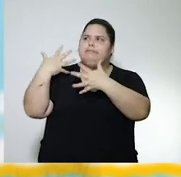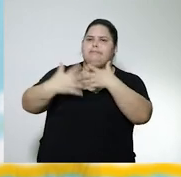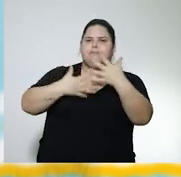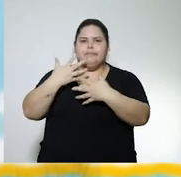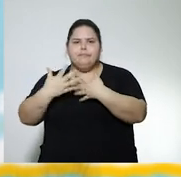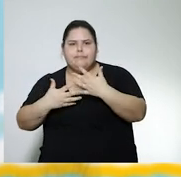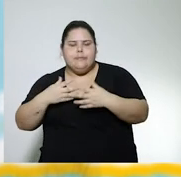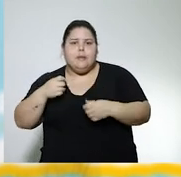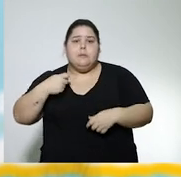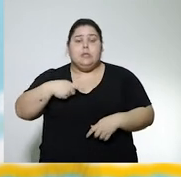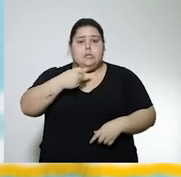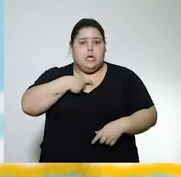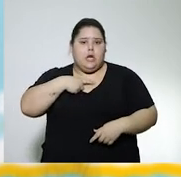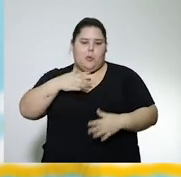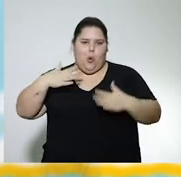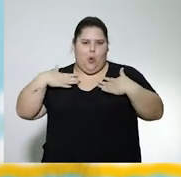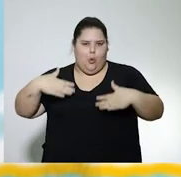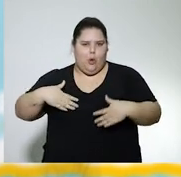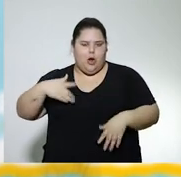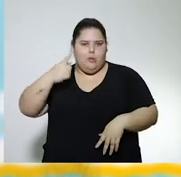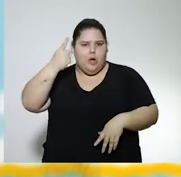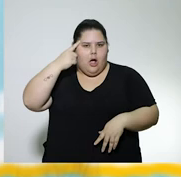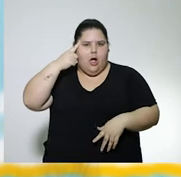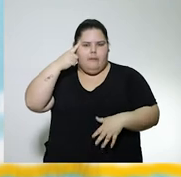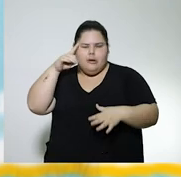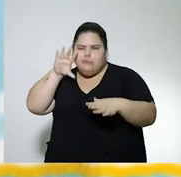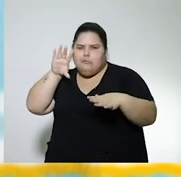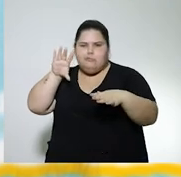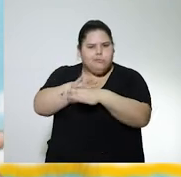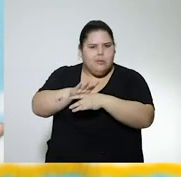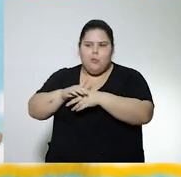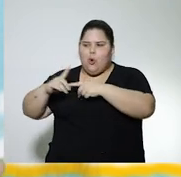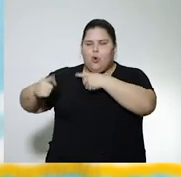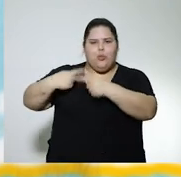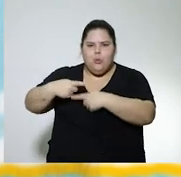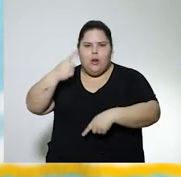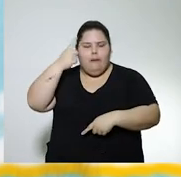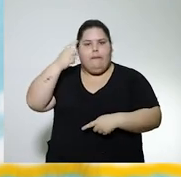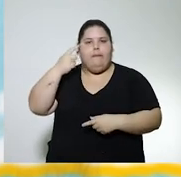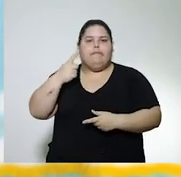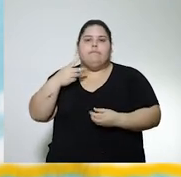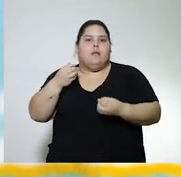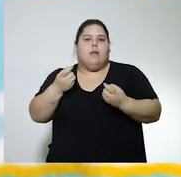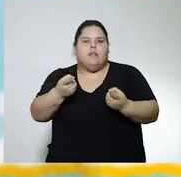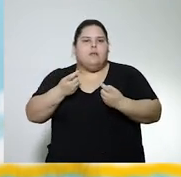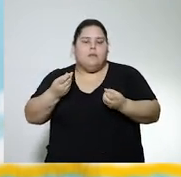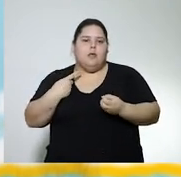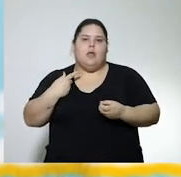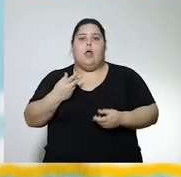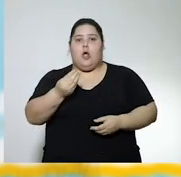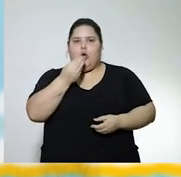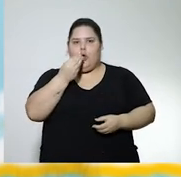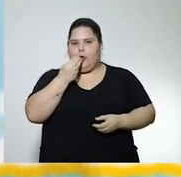queremos tener un cuerpo y una mente lista para seguir aprendiendo, tenemos que aflojarle un poco a esto